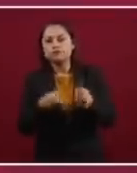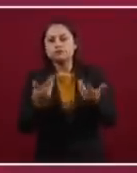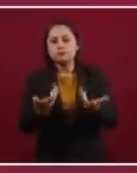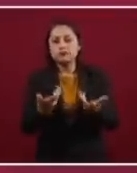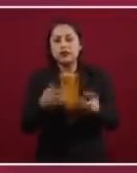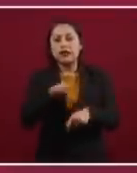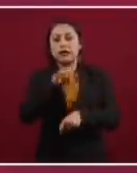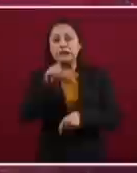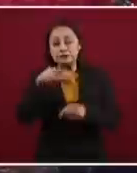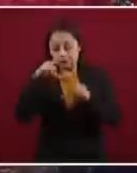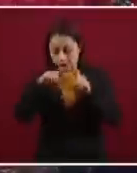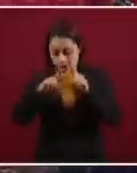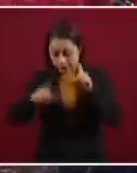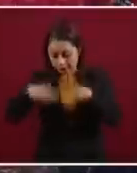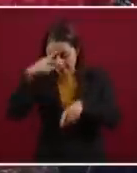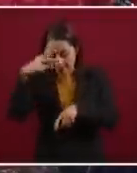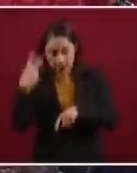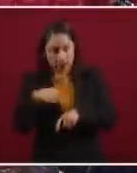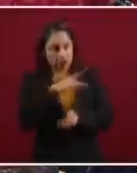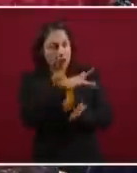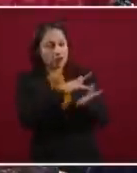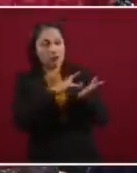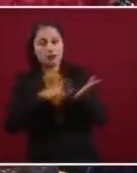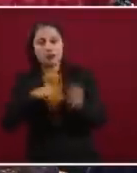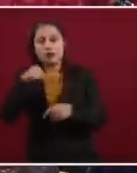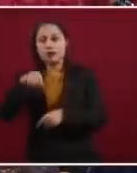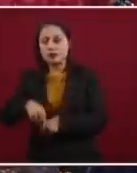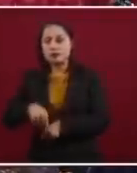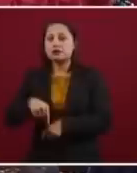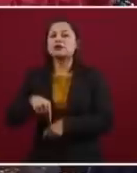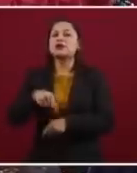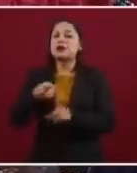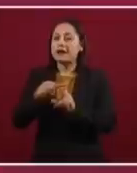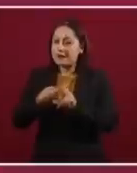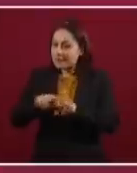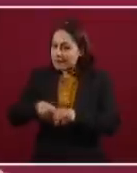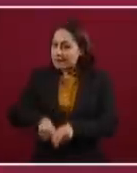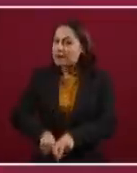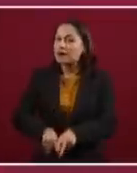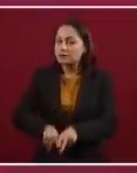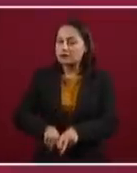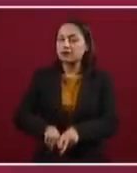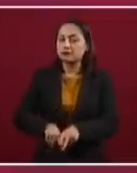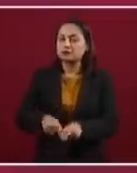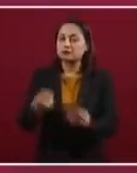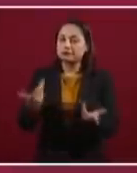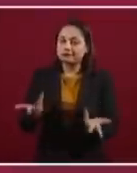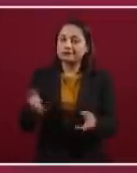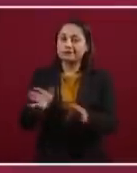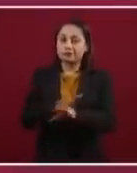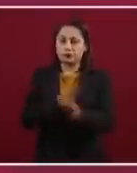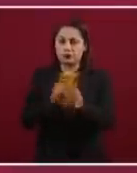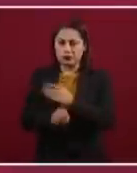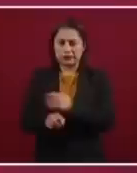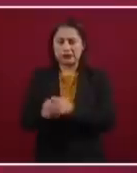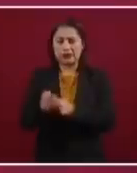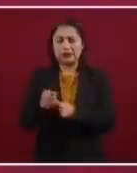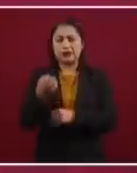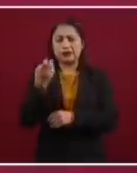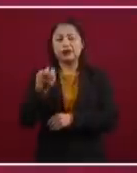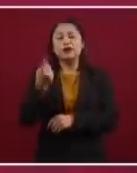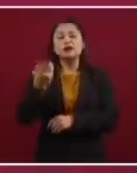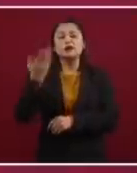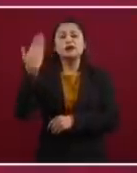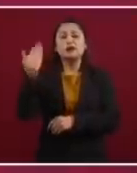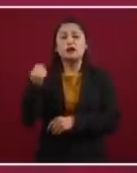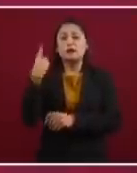preocupa que pudiera contribuir a esto entonces en resumen el consumo desde los años 80 a mediados de los 80 ha sido